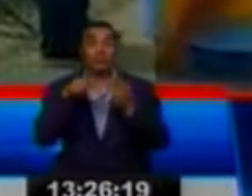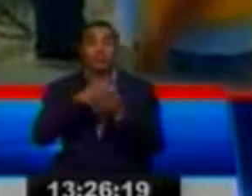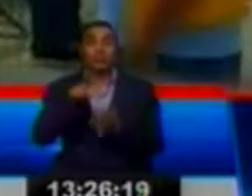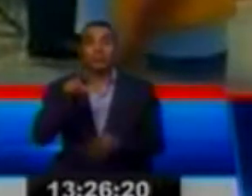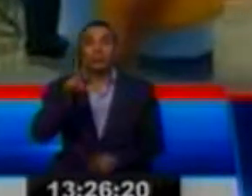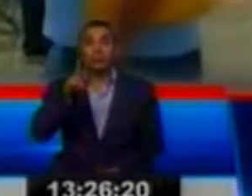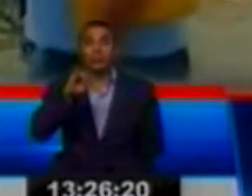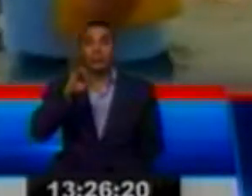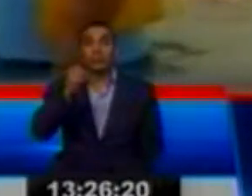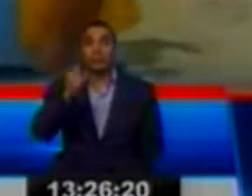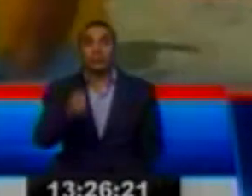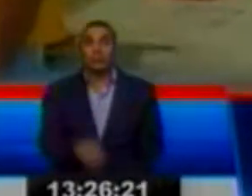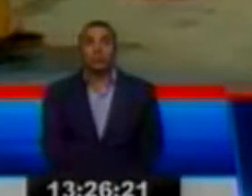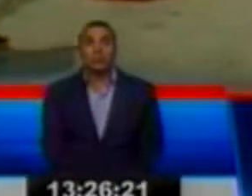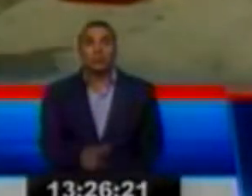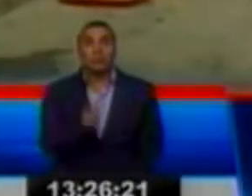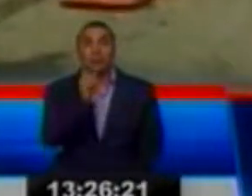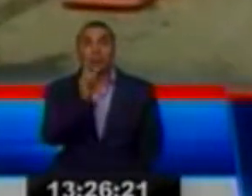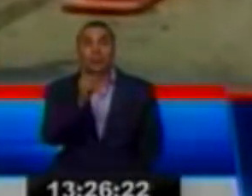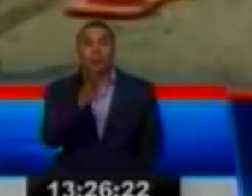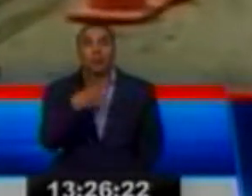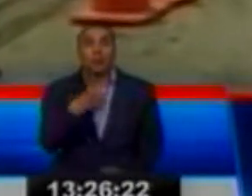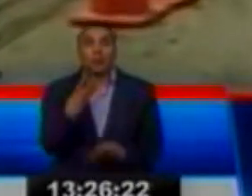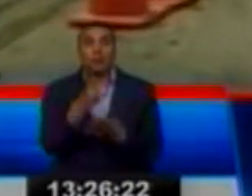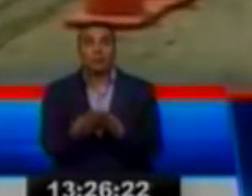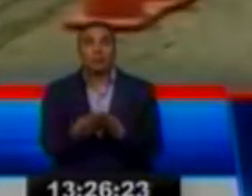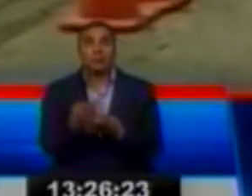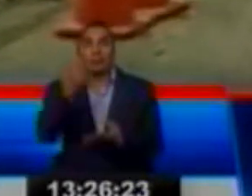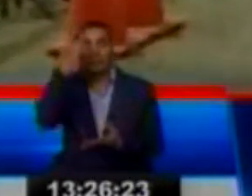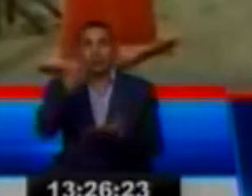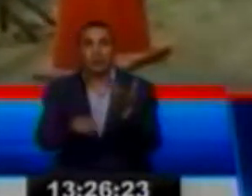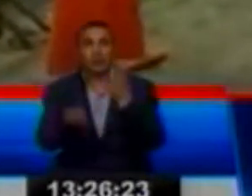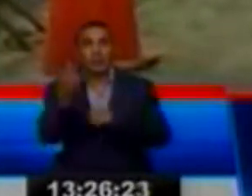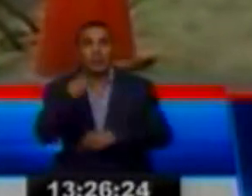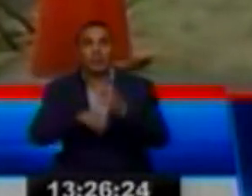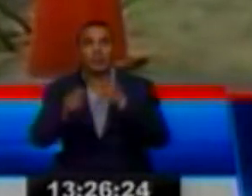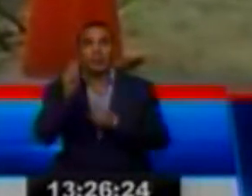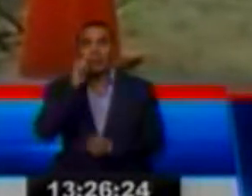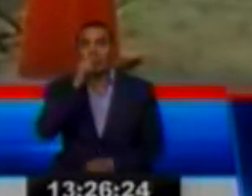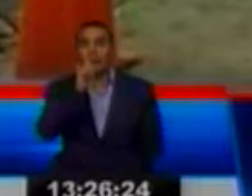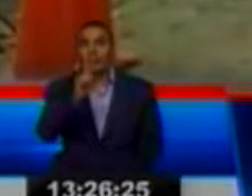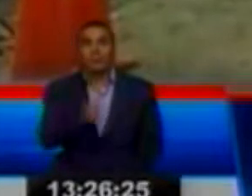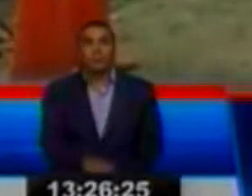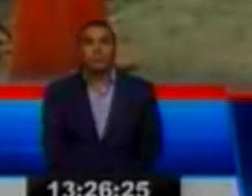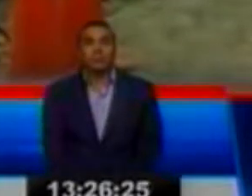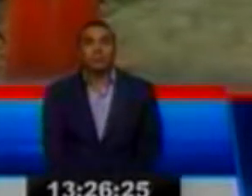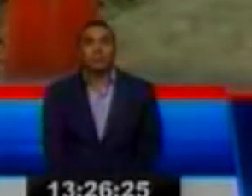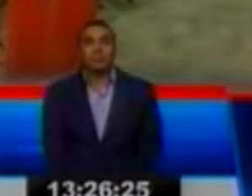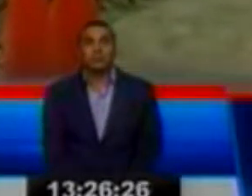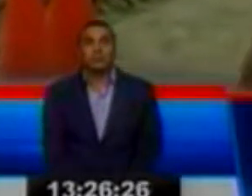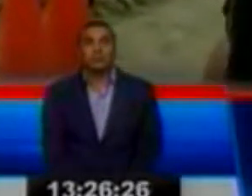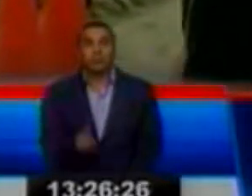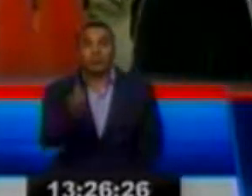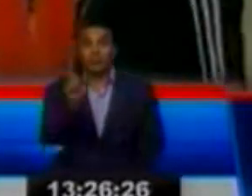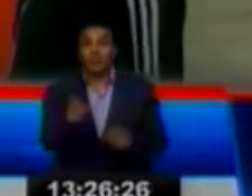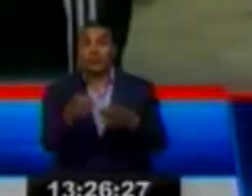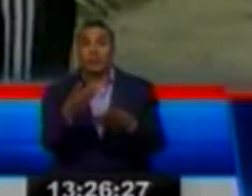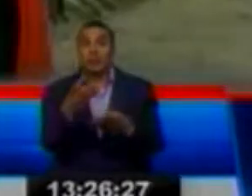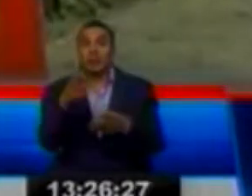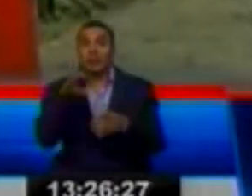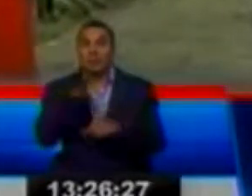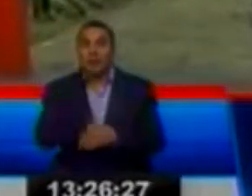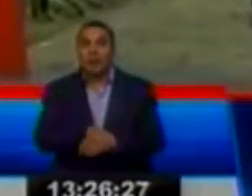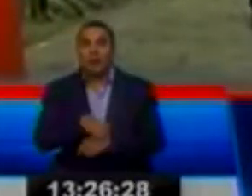Alberto Espinosa Orozco, quien está cumpliendo una pena por narcotráfico, y hay una persona detenida que es considerado